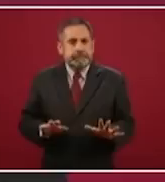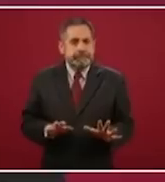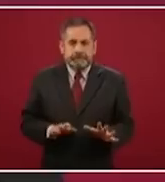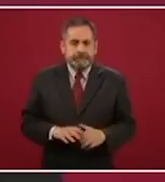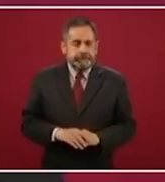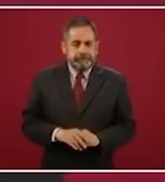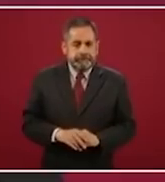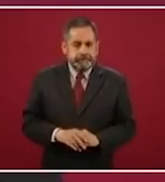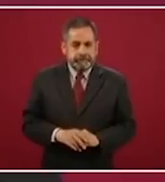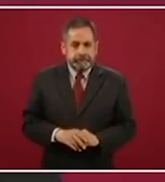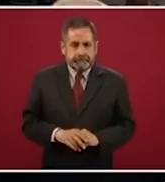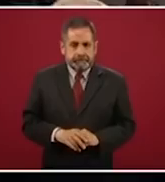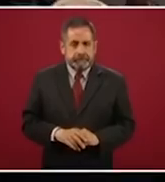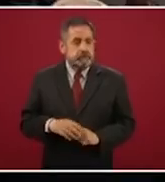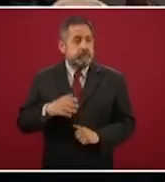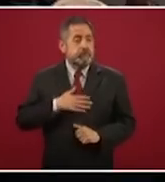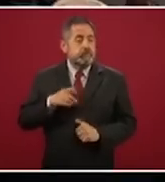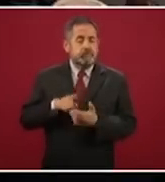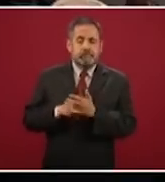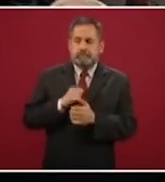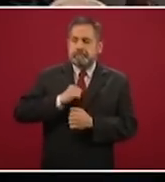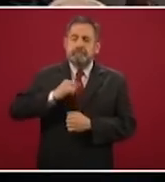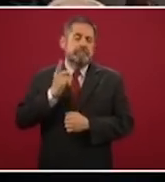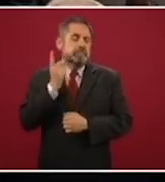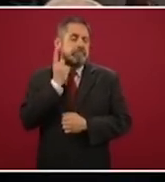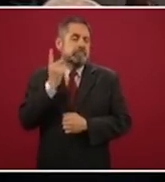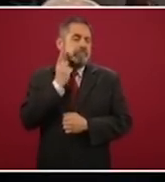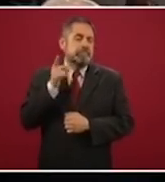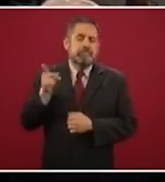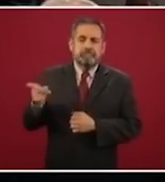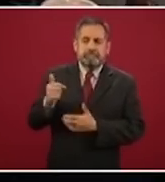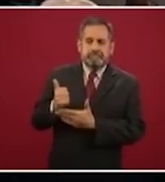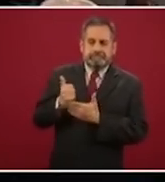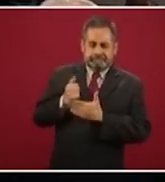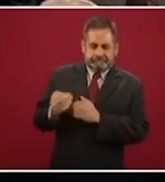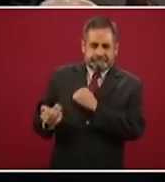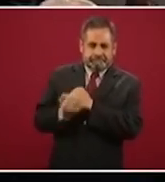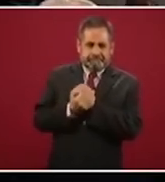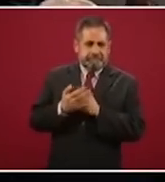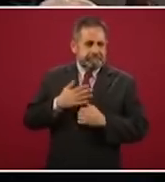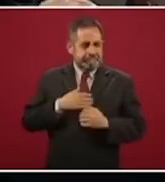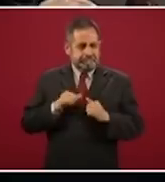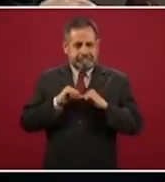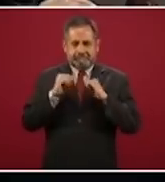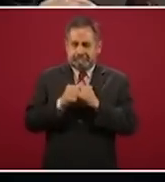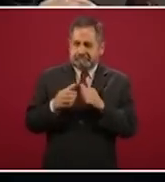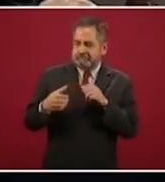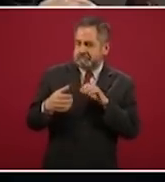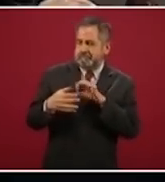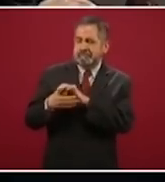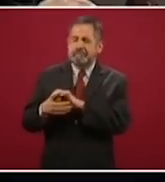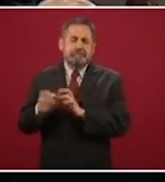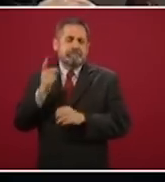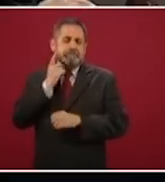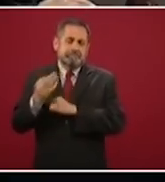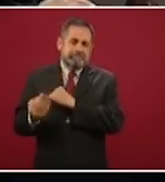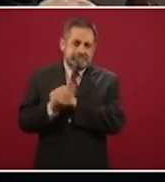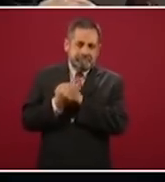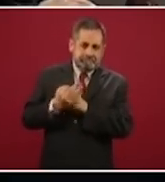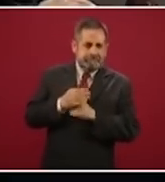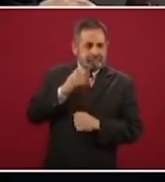protege, tengo un diputado de mi organización, que es el